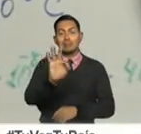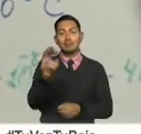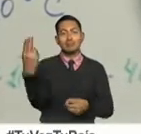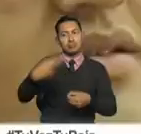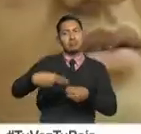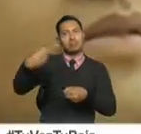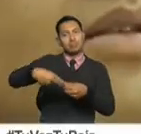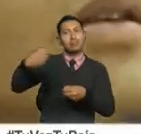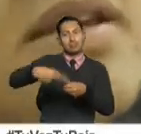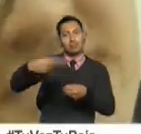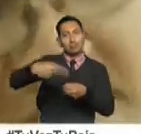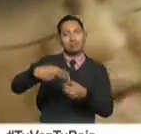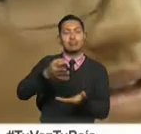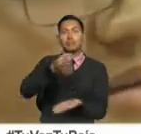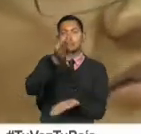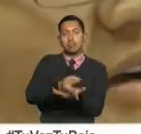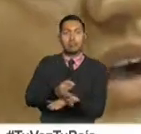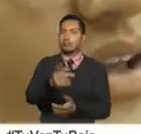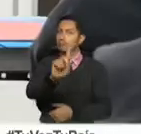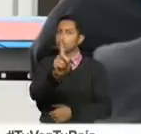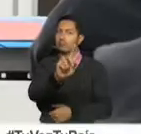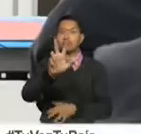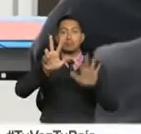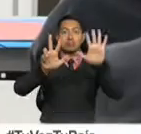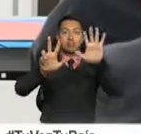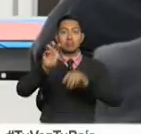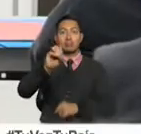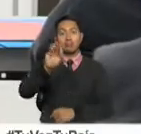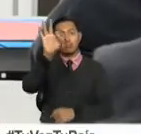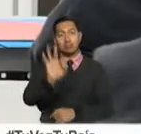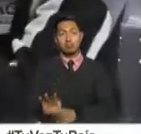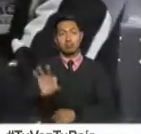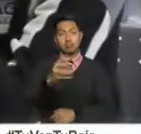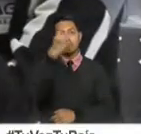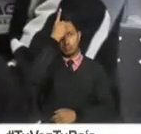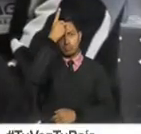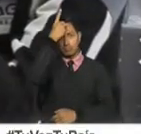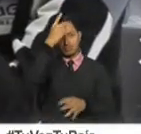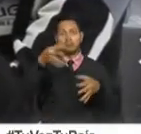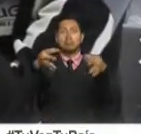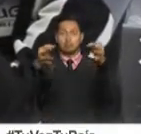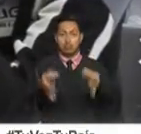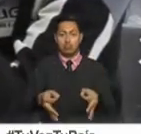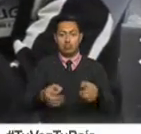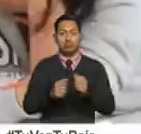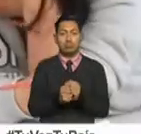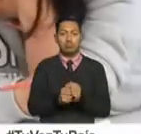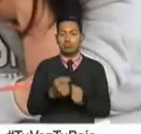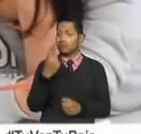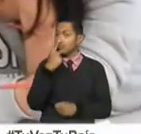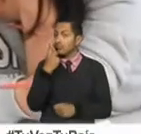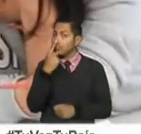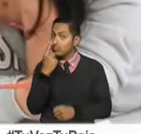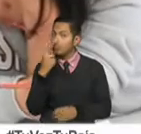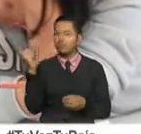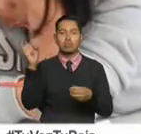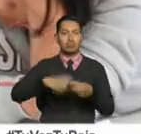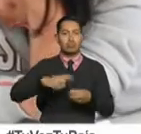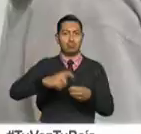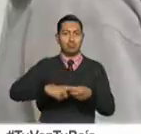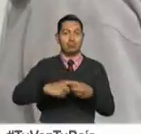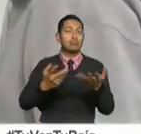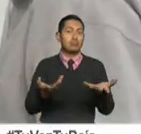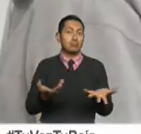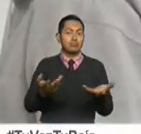de asistencia y el cumplimiento de al menos el 80% de las tareas. Quienes estén interesados deben inscribirse a través de la plataforma